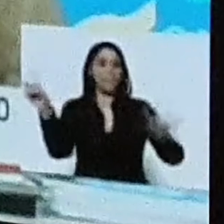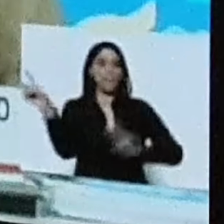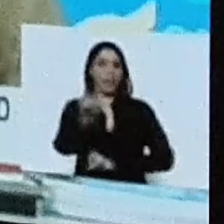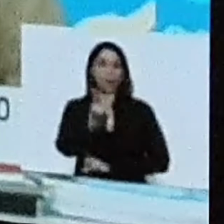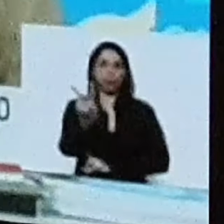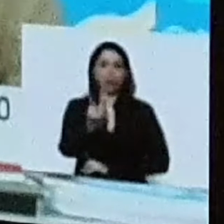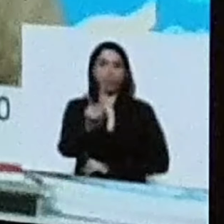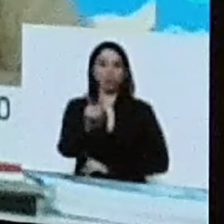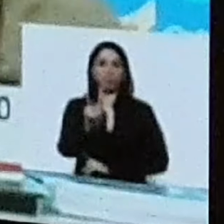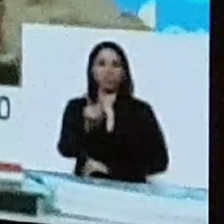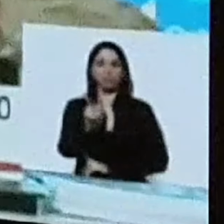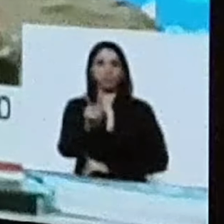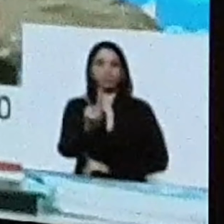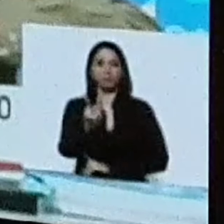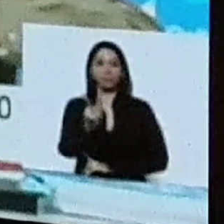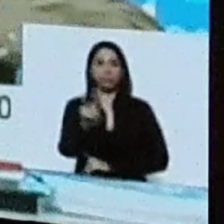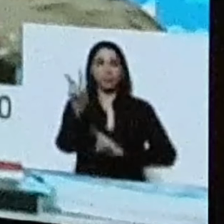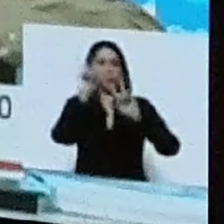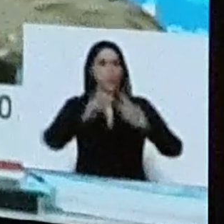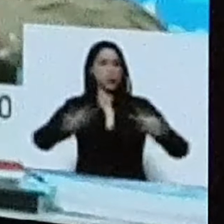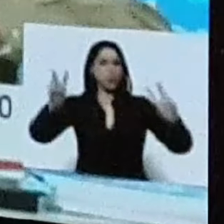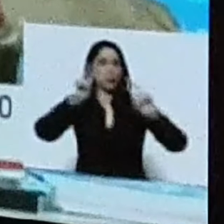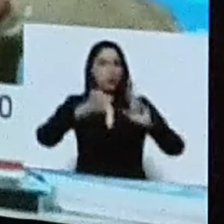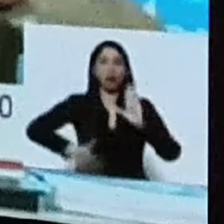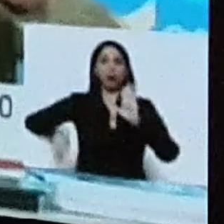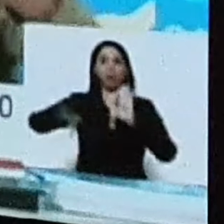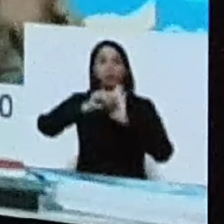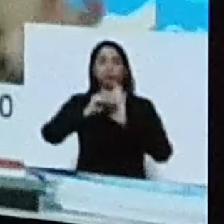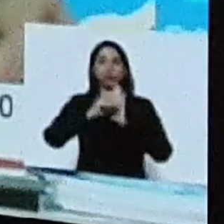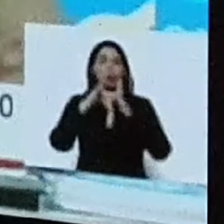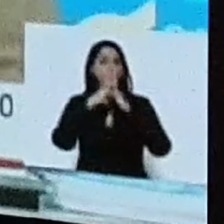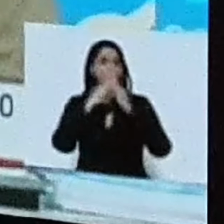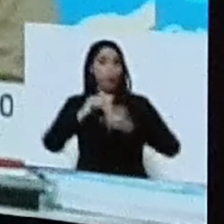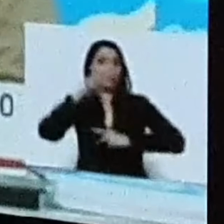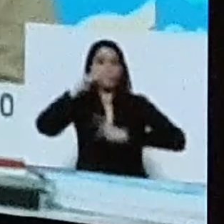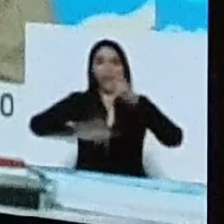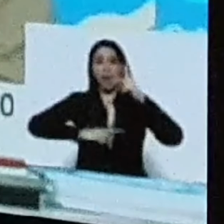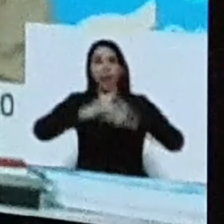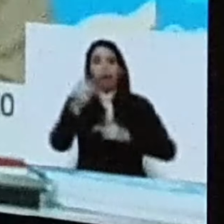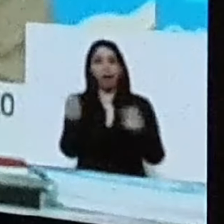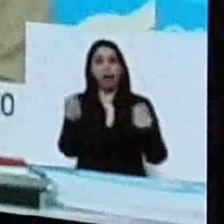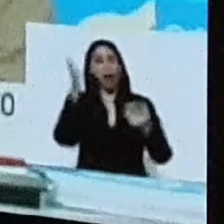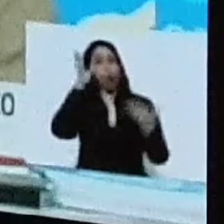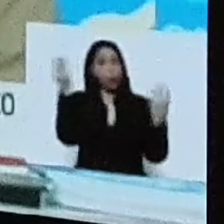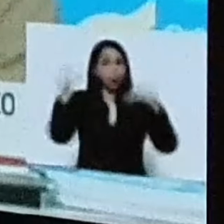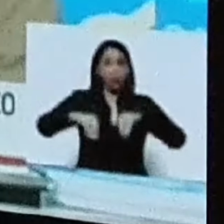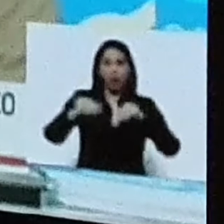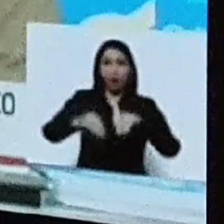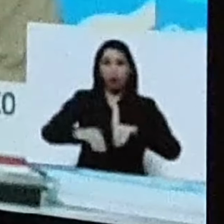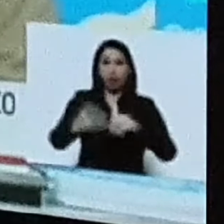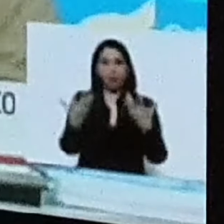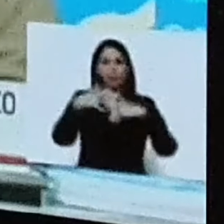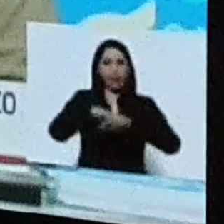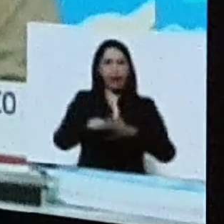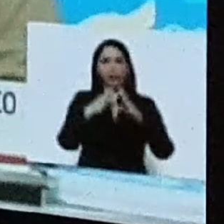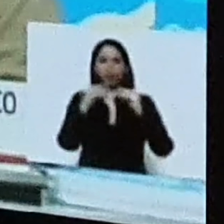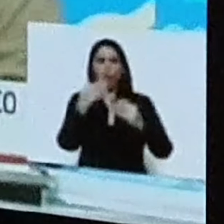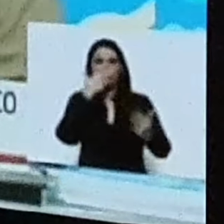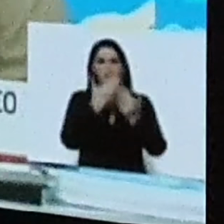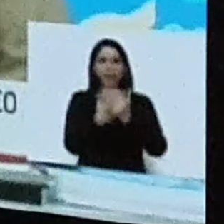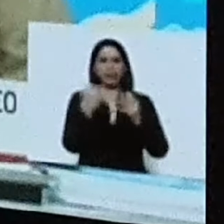Venezuela. Revisamos y ratificamos todos los planes de cooperación integral en todos los frentes de